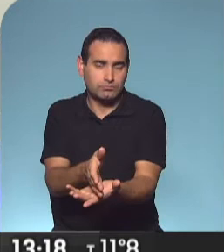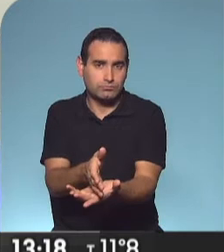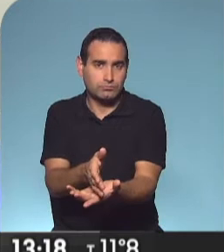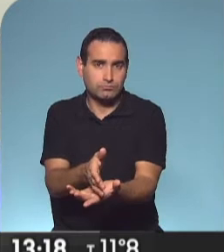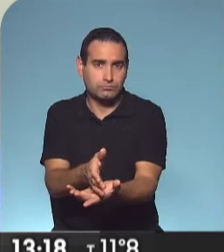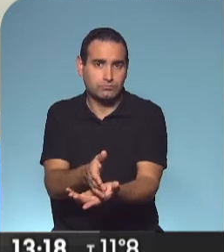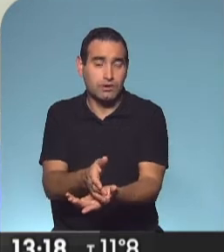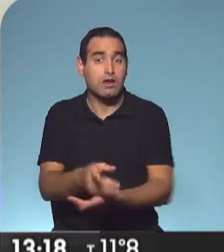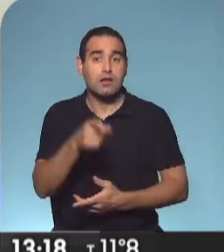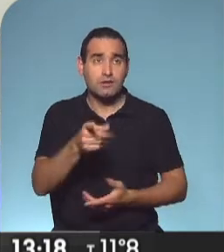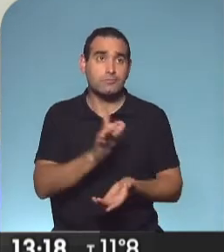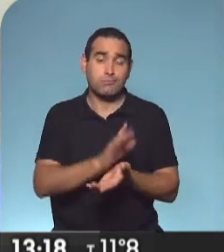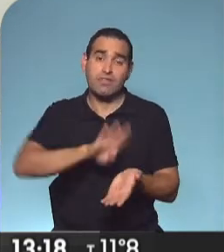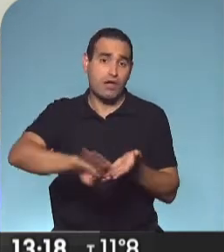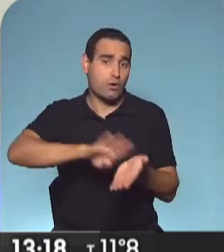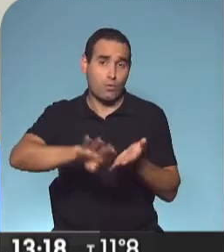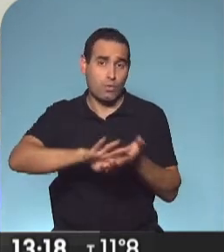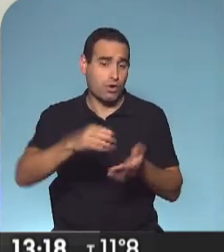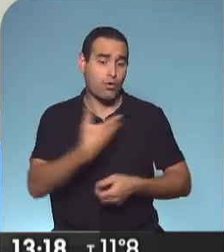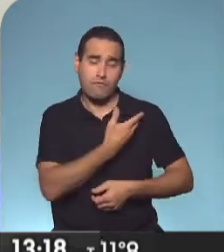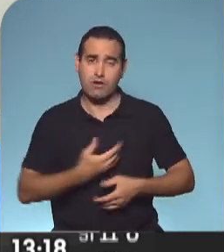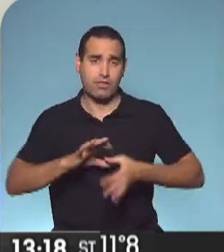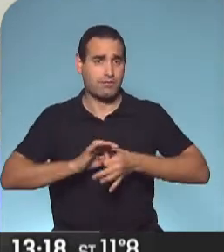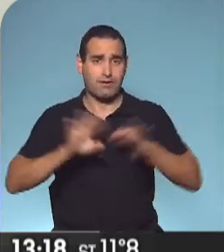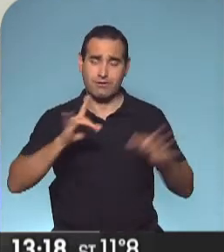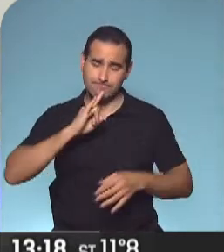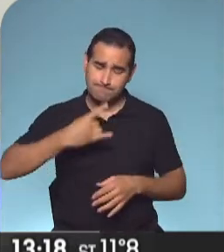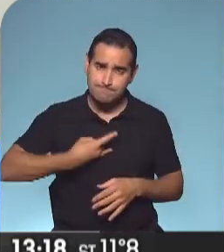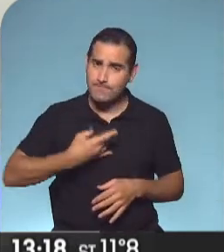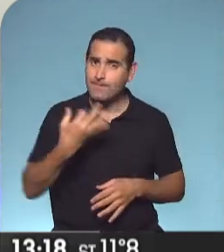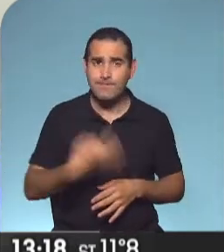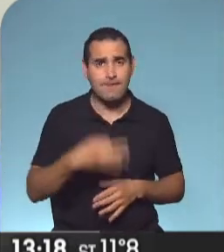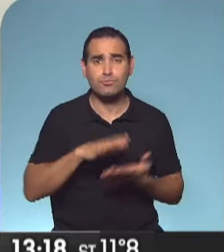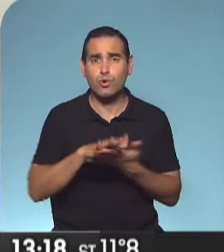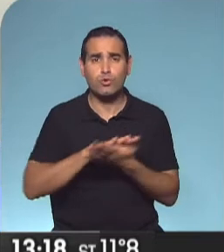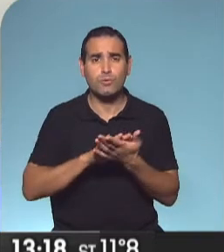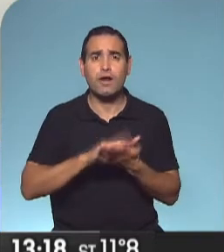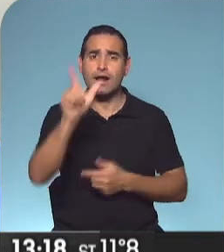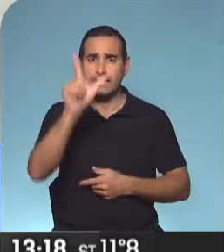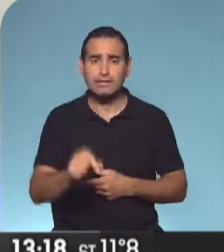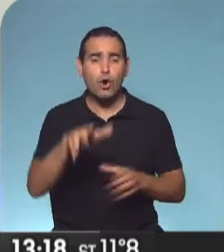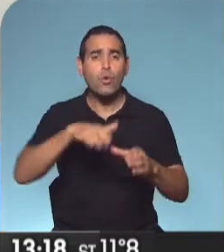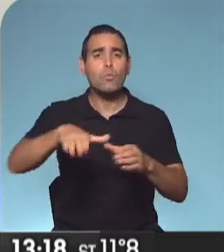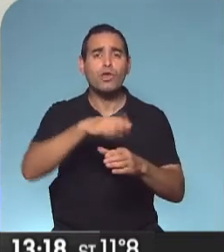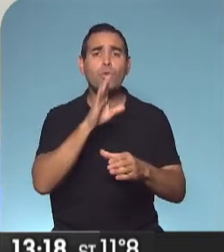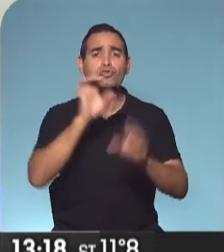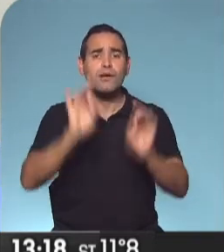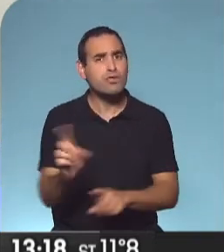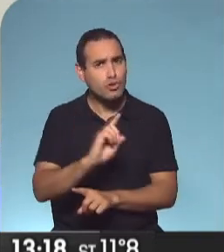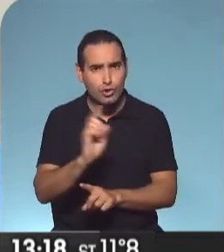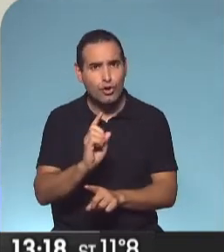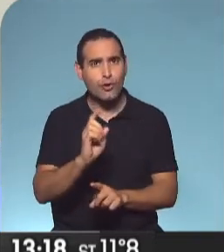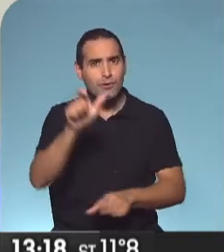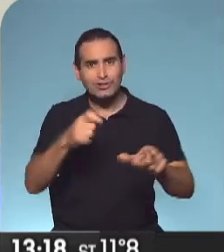Y esa es una deuda que tenemos como democracia para con la Argentina, no para con la comunidad judía solamente, para con